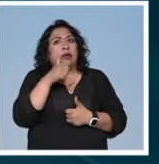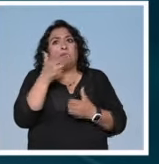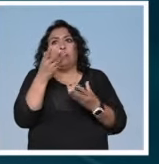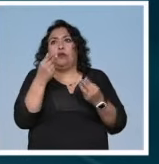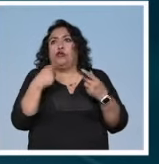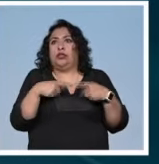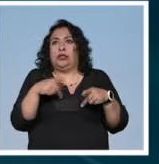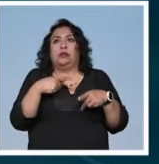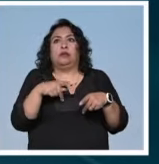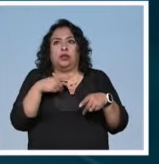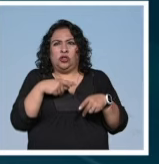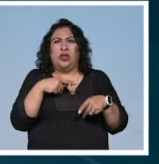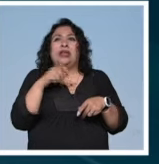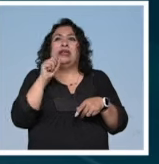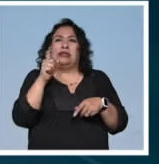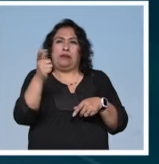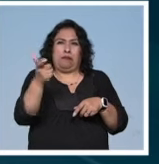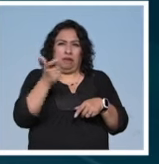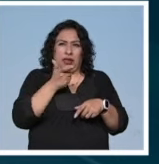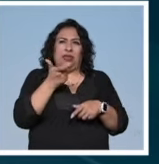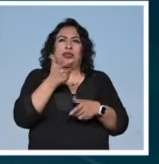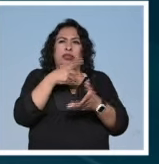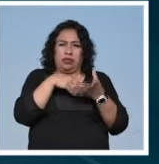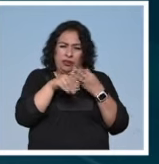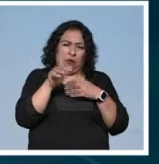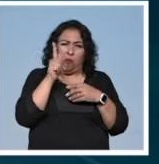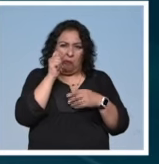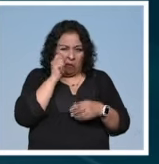gente, a pesar de que cobramos una cuota de recuperación.